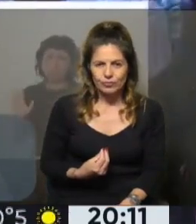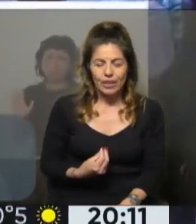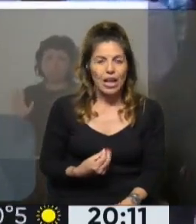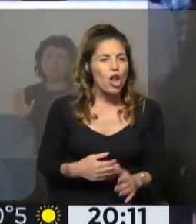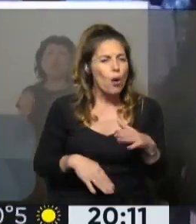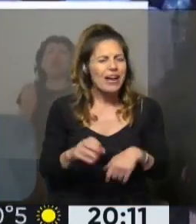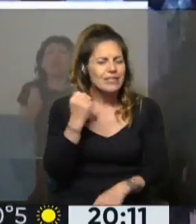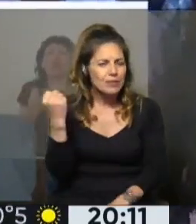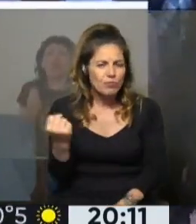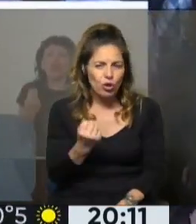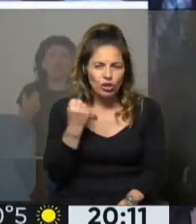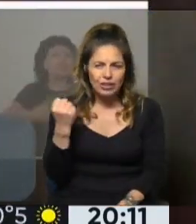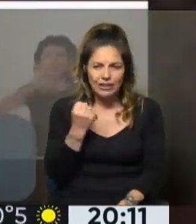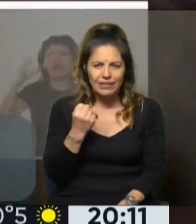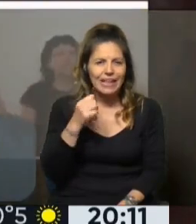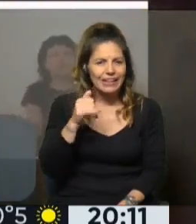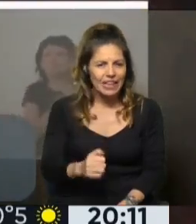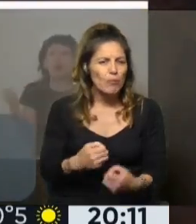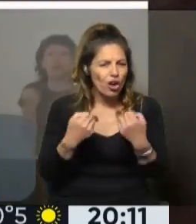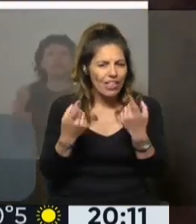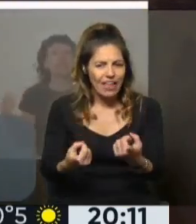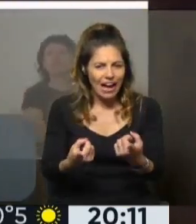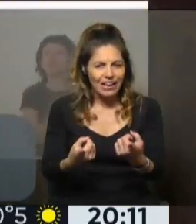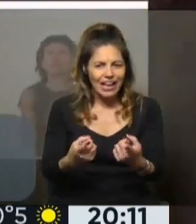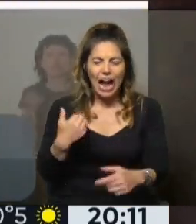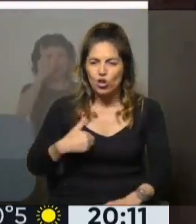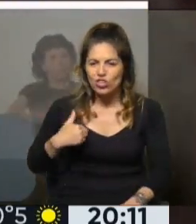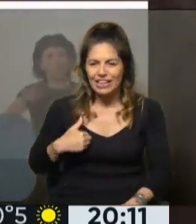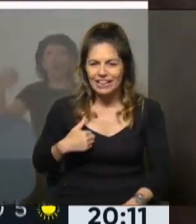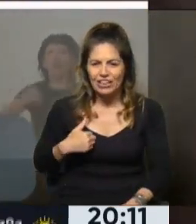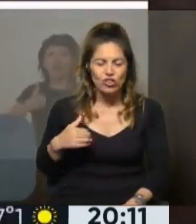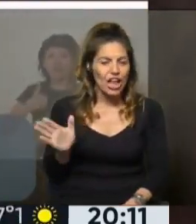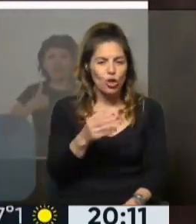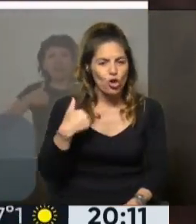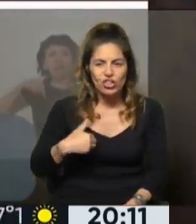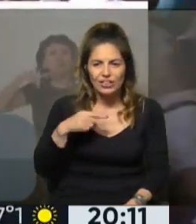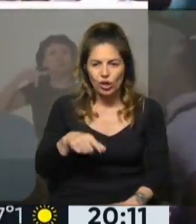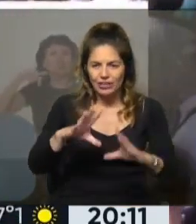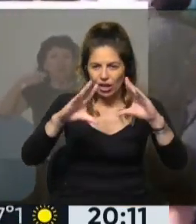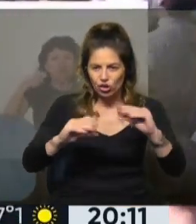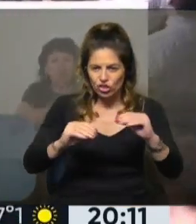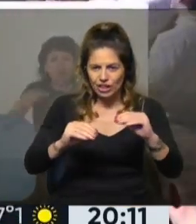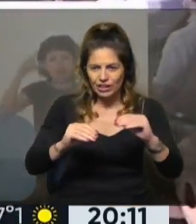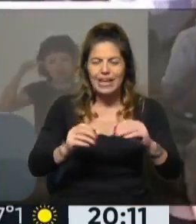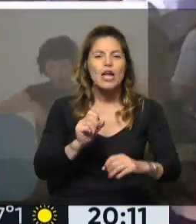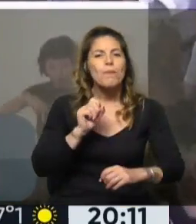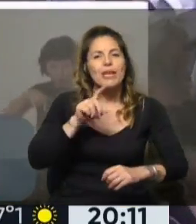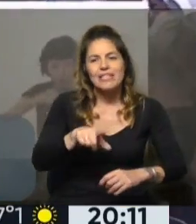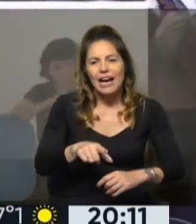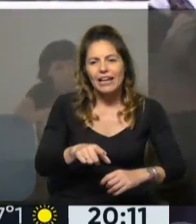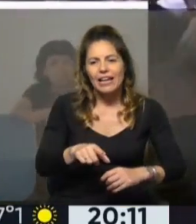que lo a los y las argentinas esta noche es el